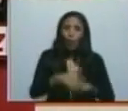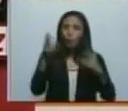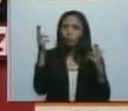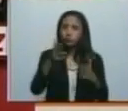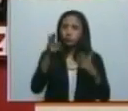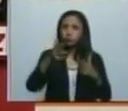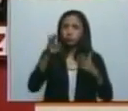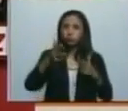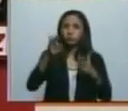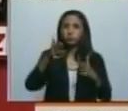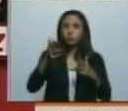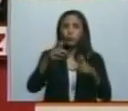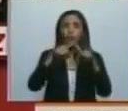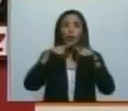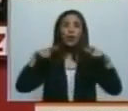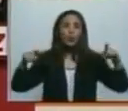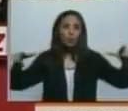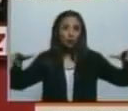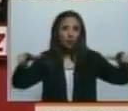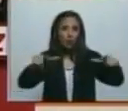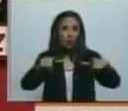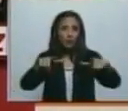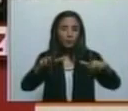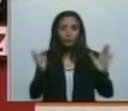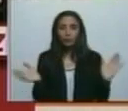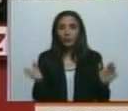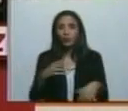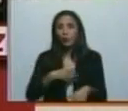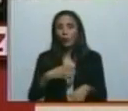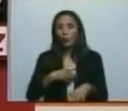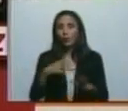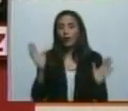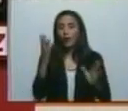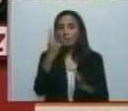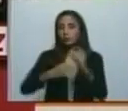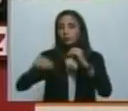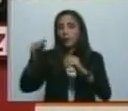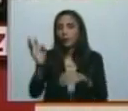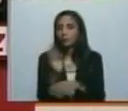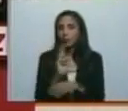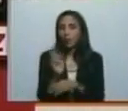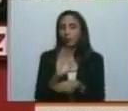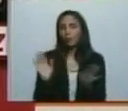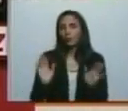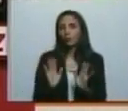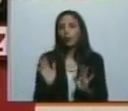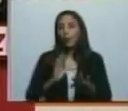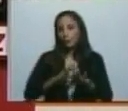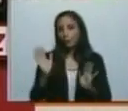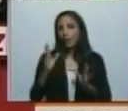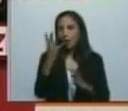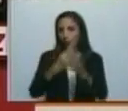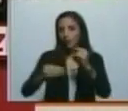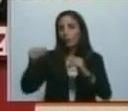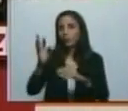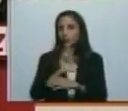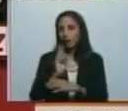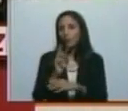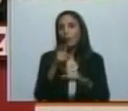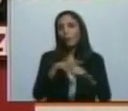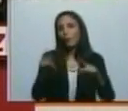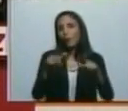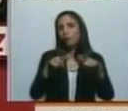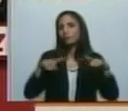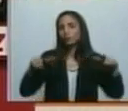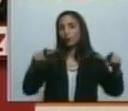La zona, como estaba, no le permitía a esta gente salir de ahí, porque eso, ellos hubiesen querido salir, pero no